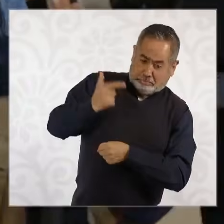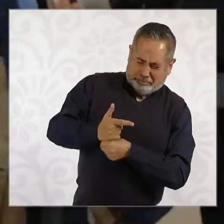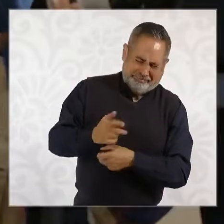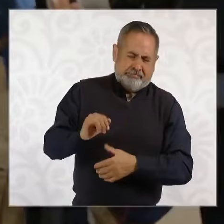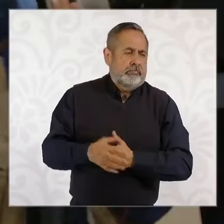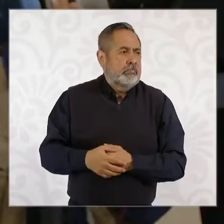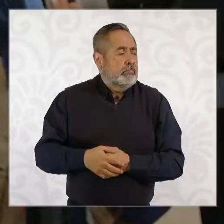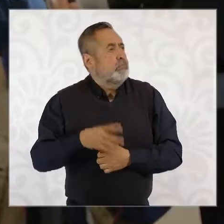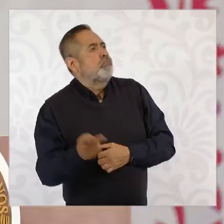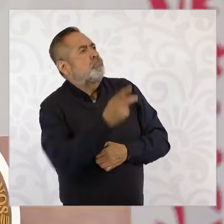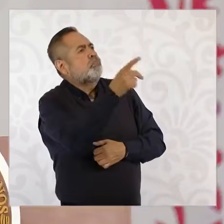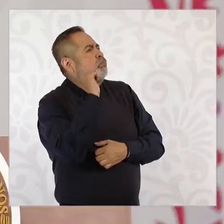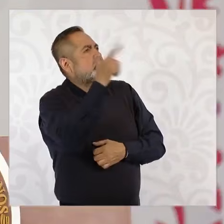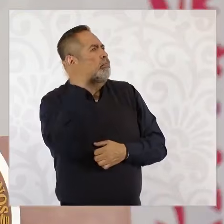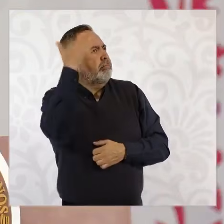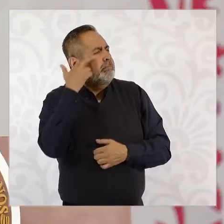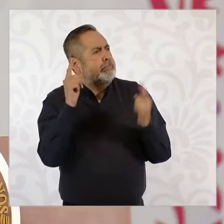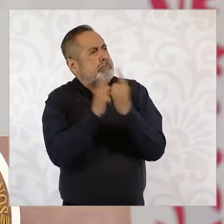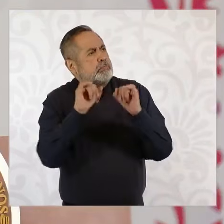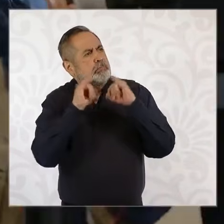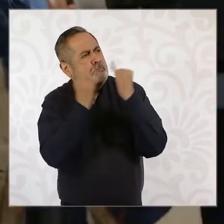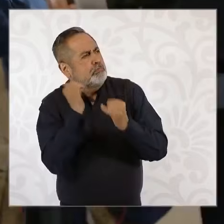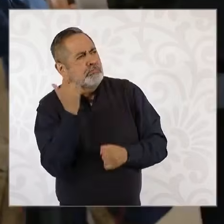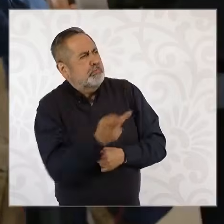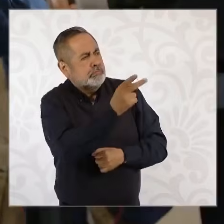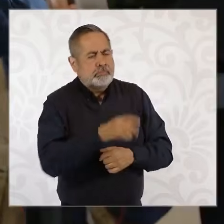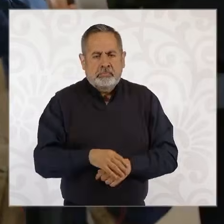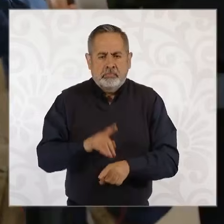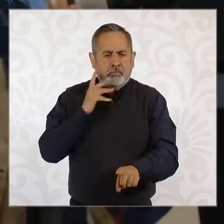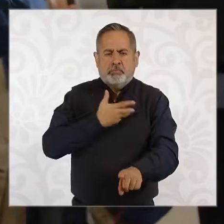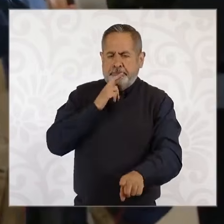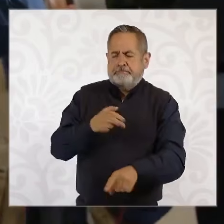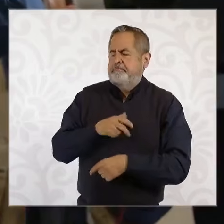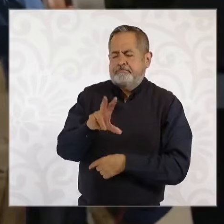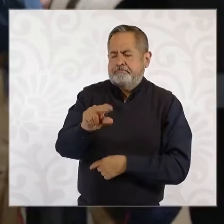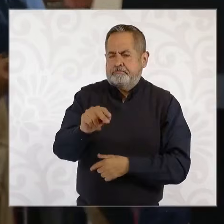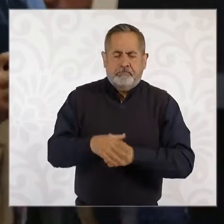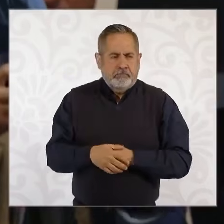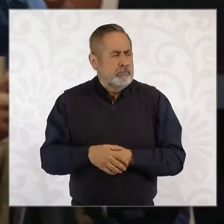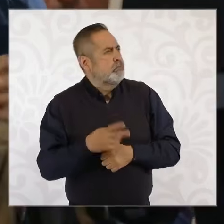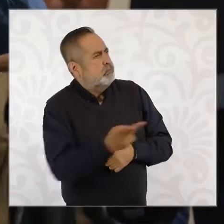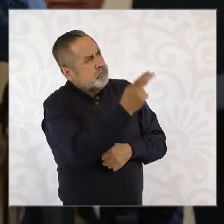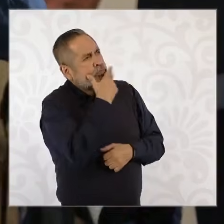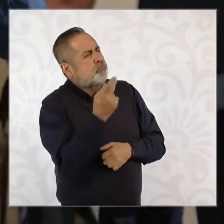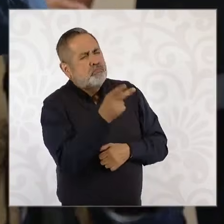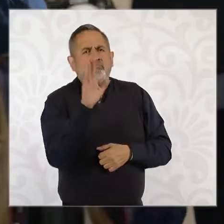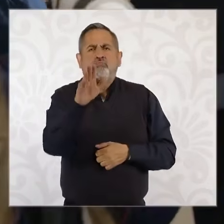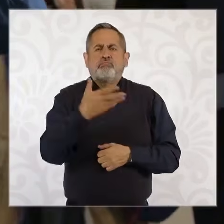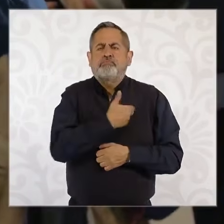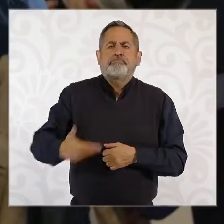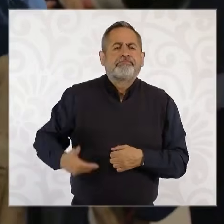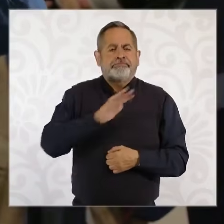rey? No. Esta vez. Y en esta reunión bilateral con el presidente del gobierno español, ¿personalmente le va